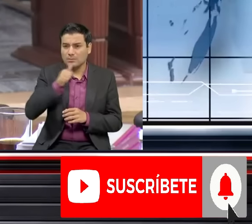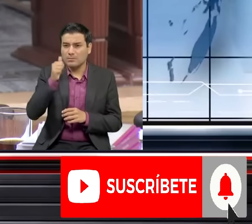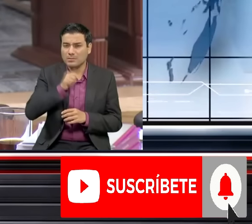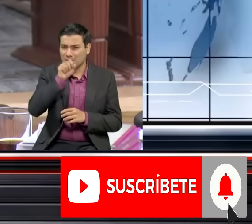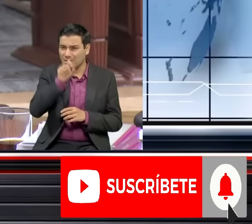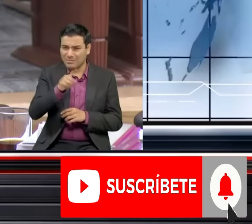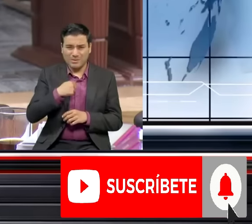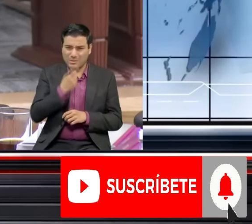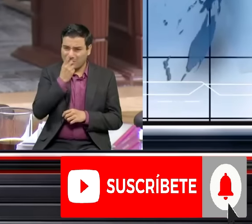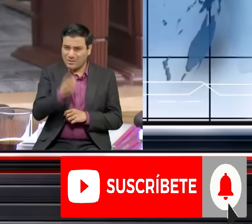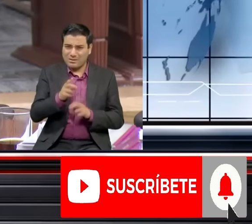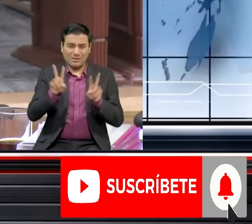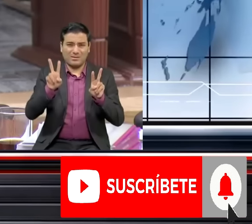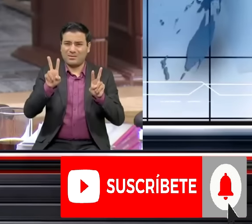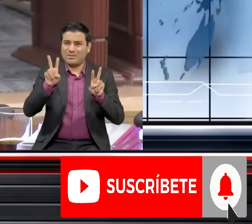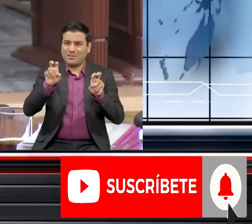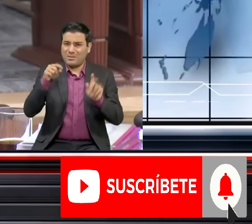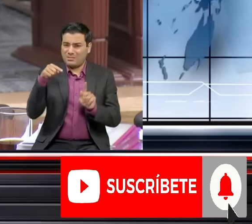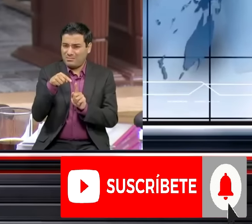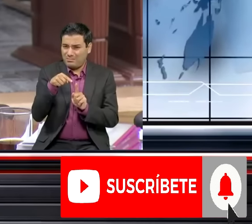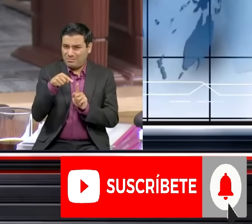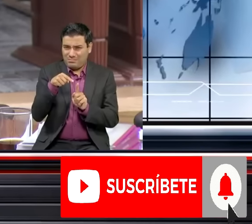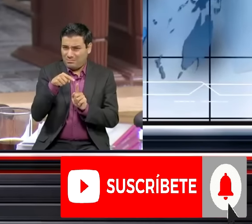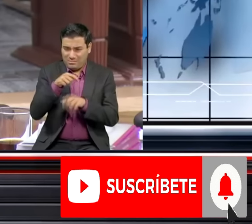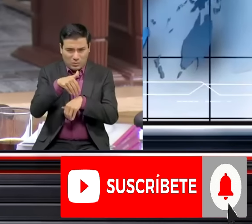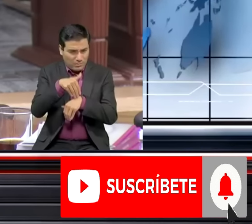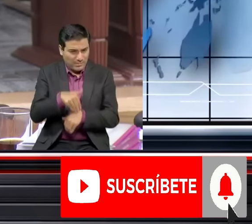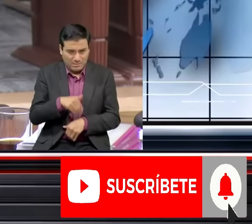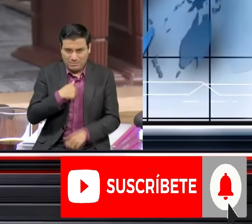en la discusión a los temas del orden del día.